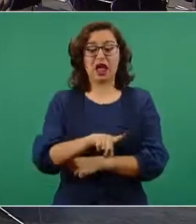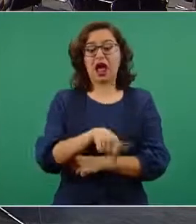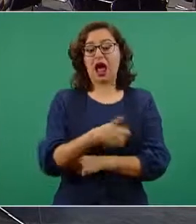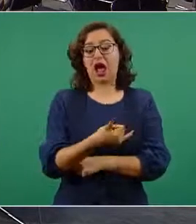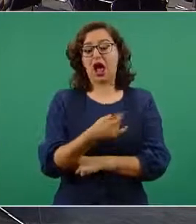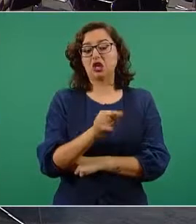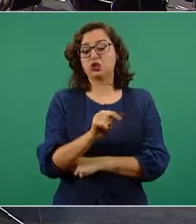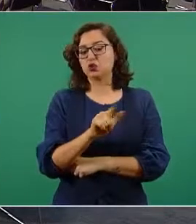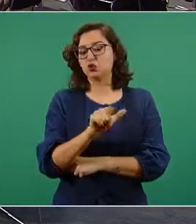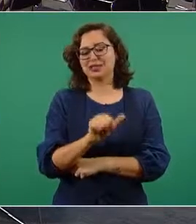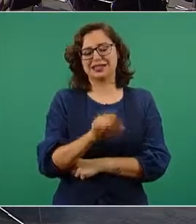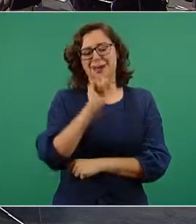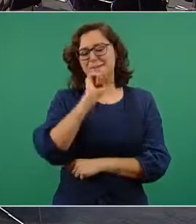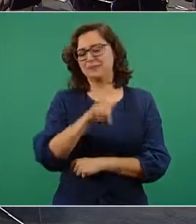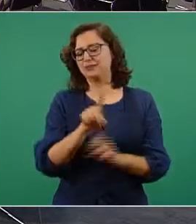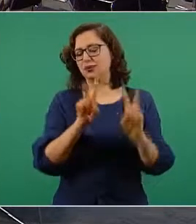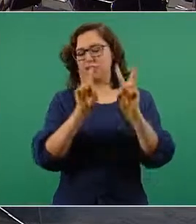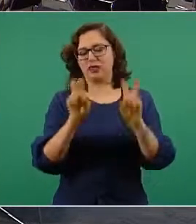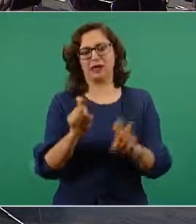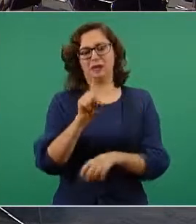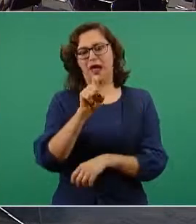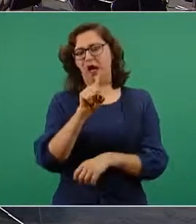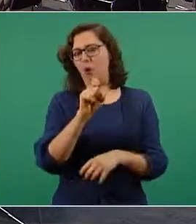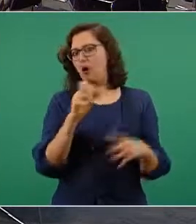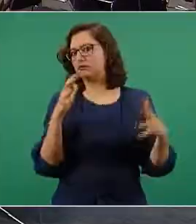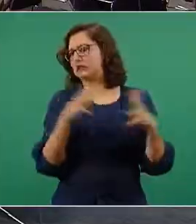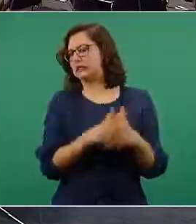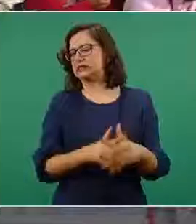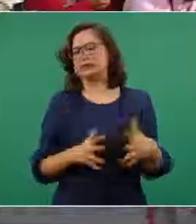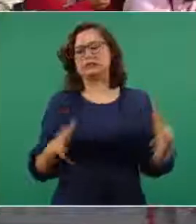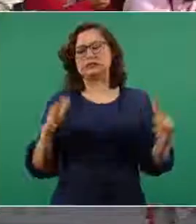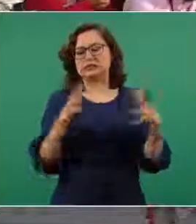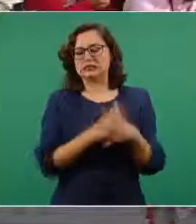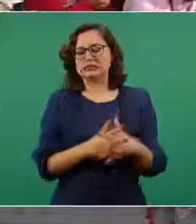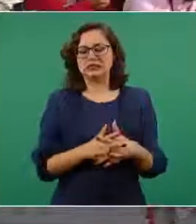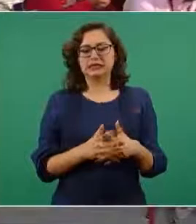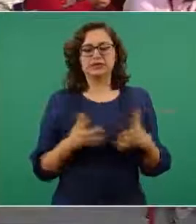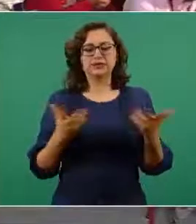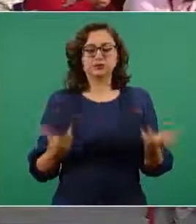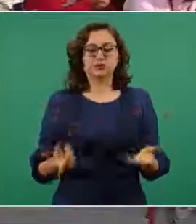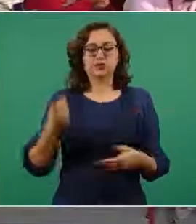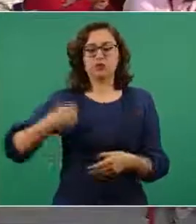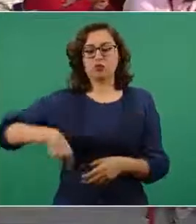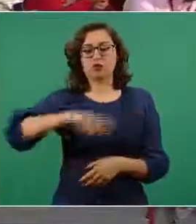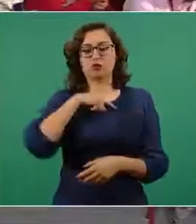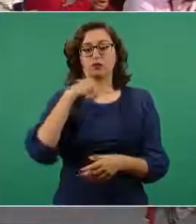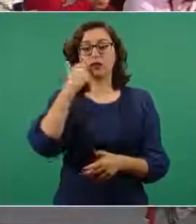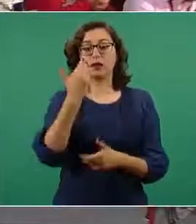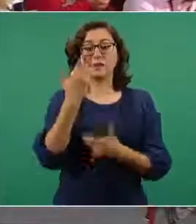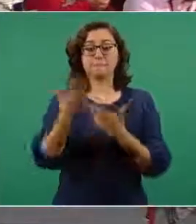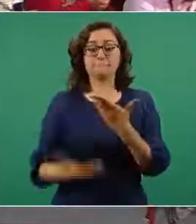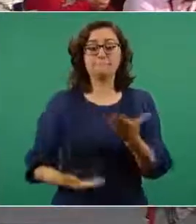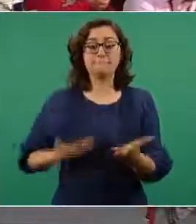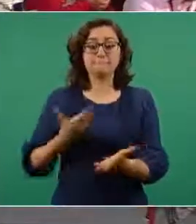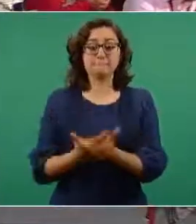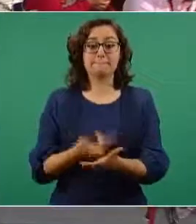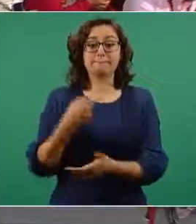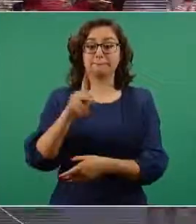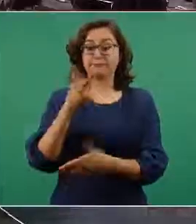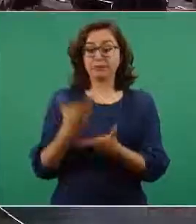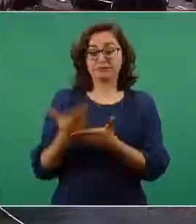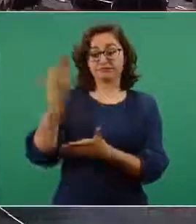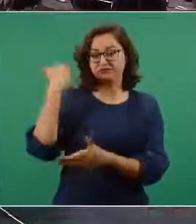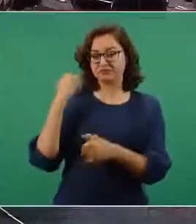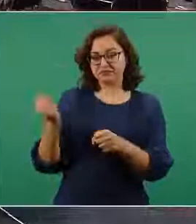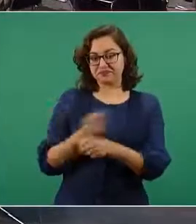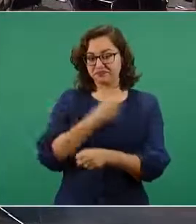agua, ¿no? Noto lo que queríamos plantear, pero que ya no se nos dio la oportunidad, es que